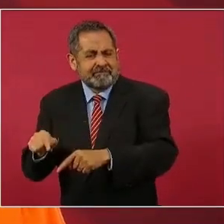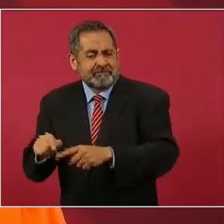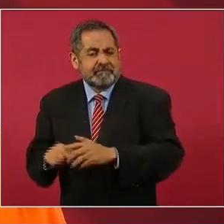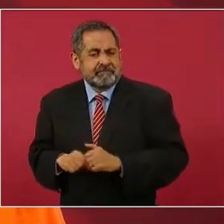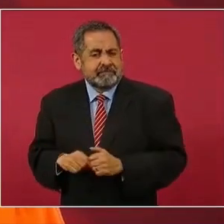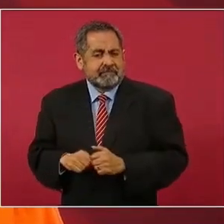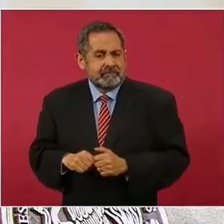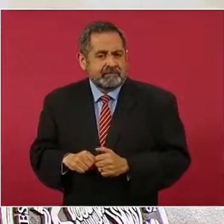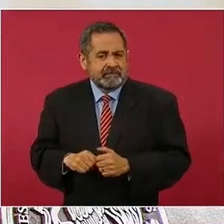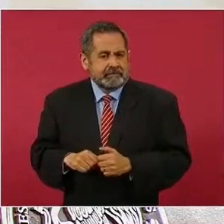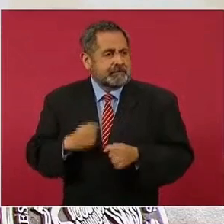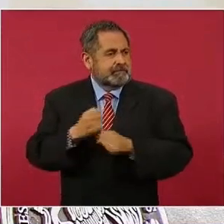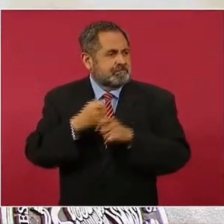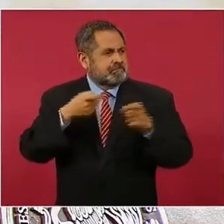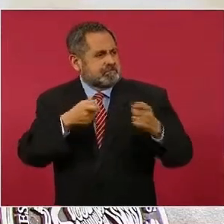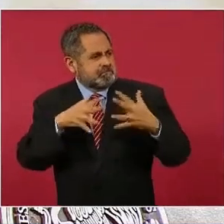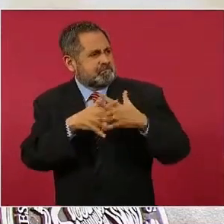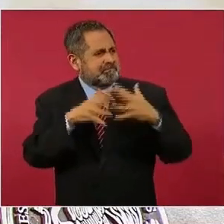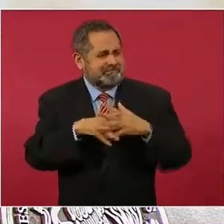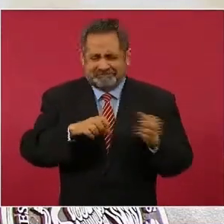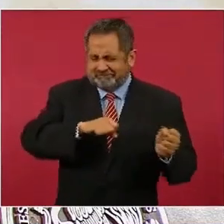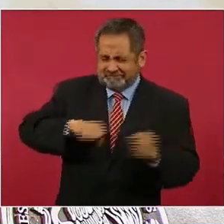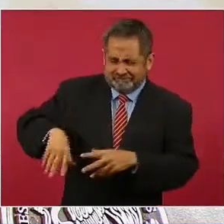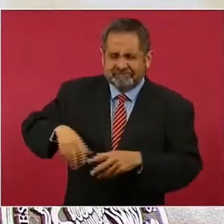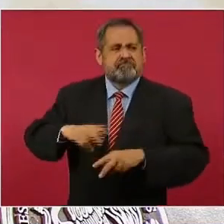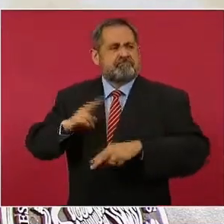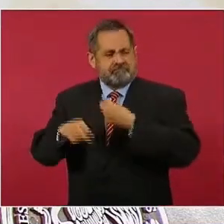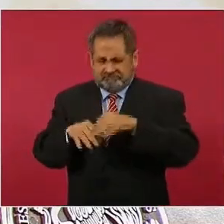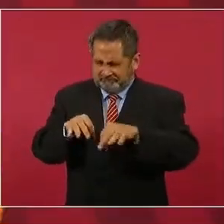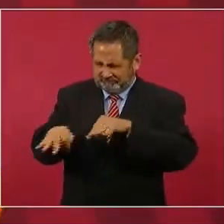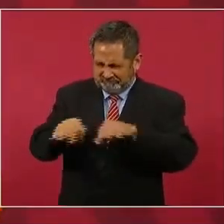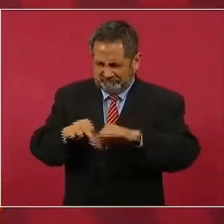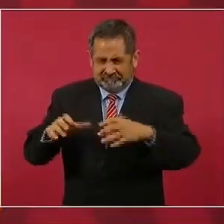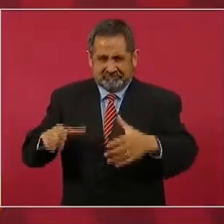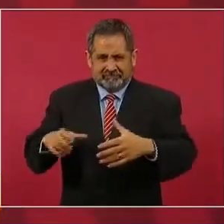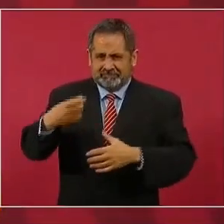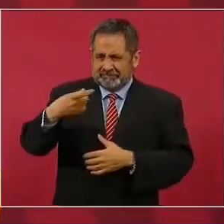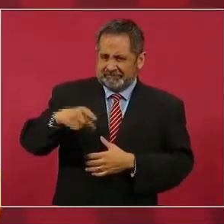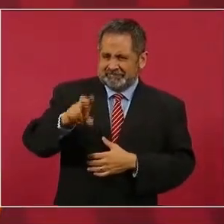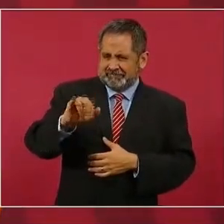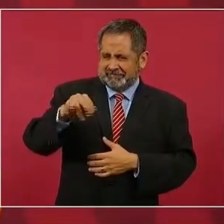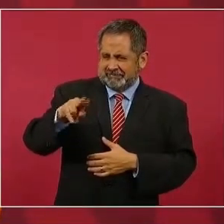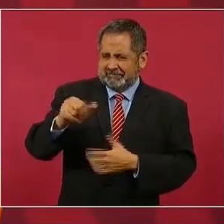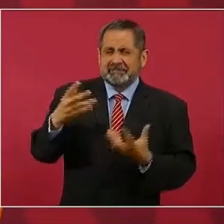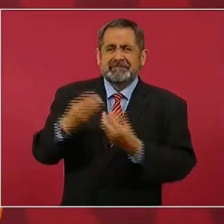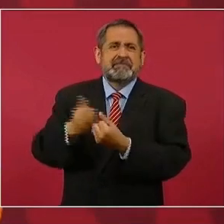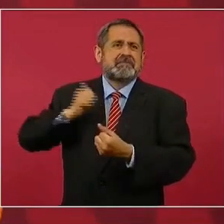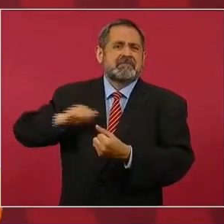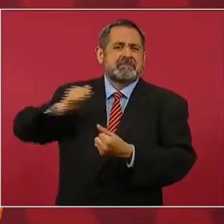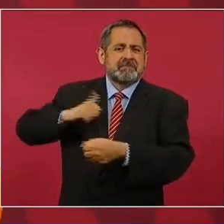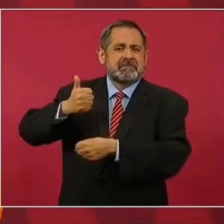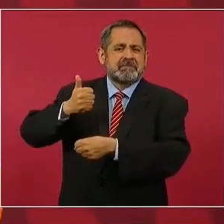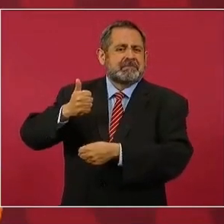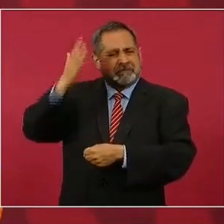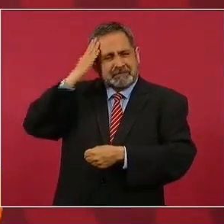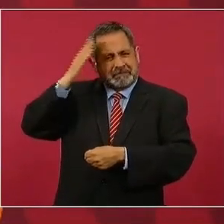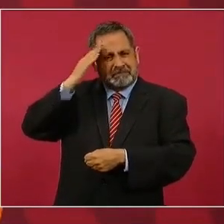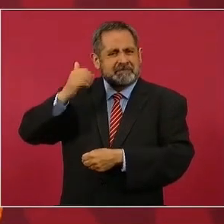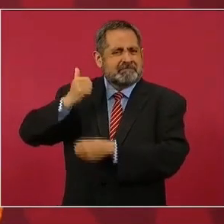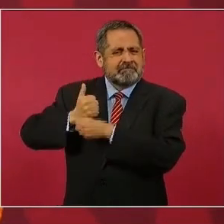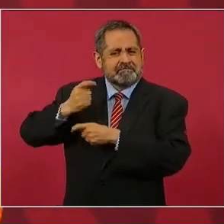dejamos las armas por las herramientas de trabajo. Hablar de la quina es hablar de lo añorado, de lo que nuestros abuelos y nuestros